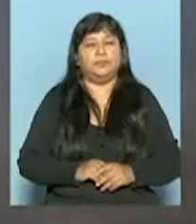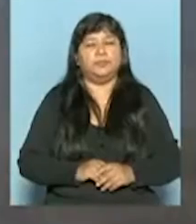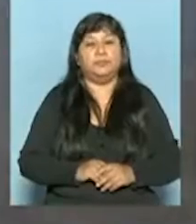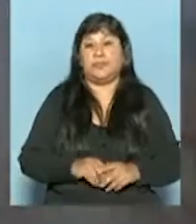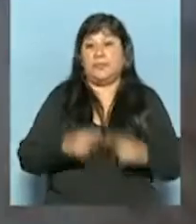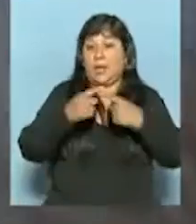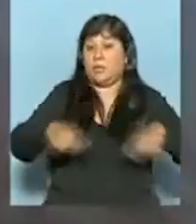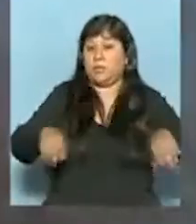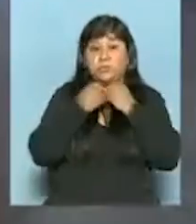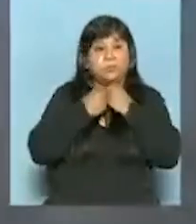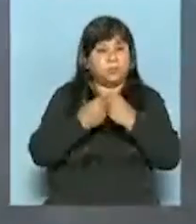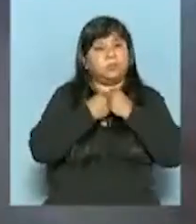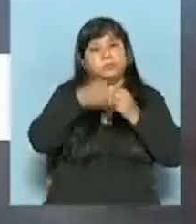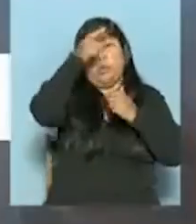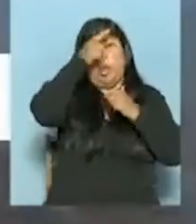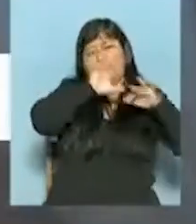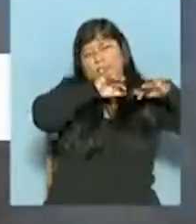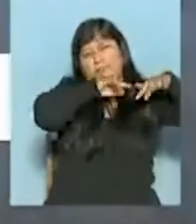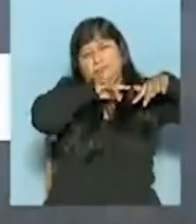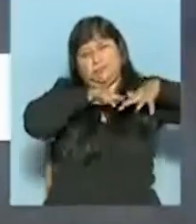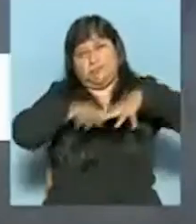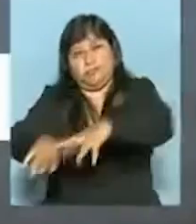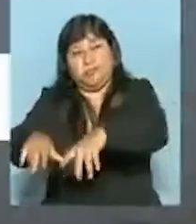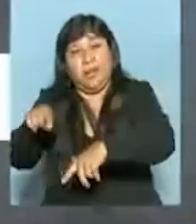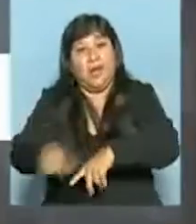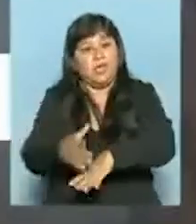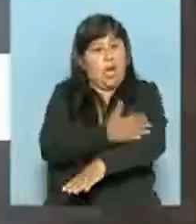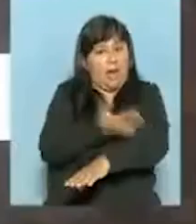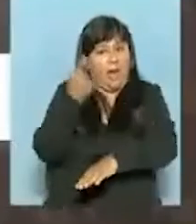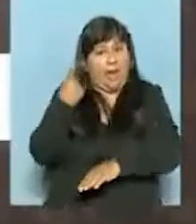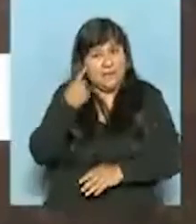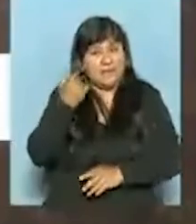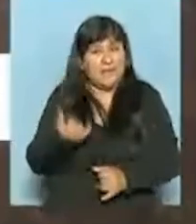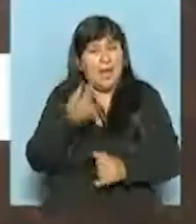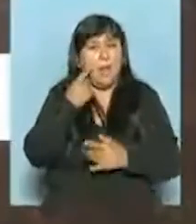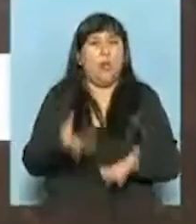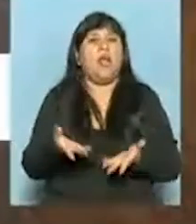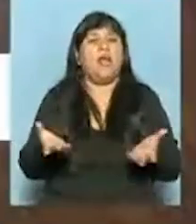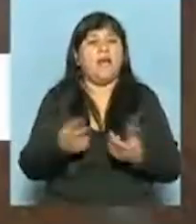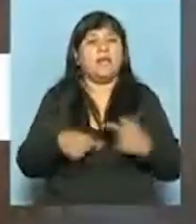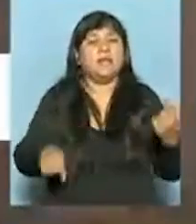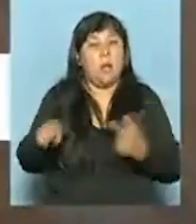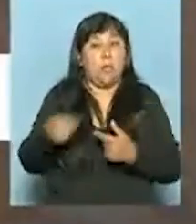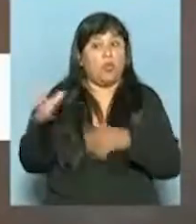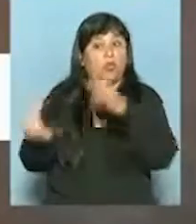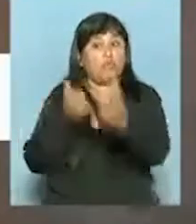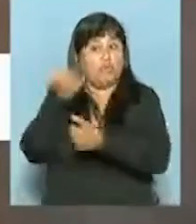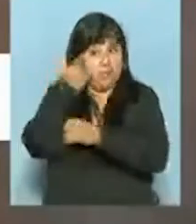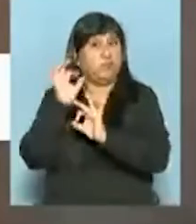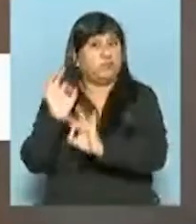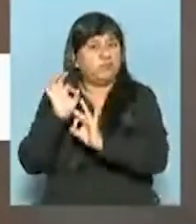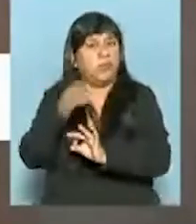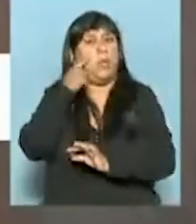Mega operativo en las últimas horas con resultados importantes también. Estamos hablando de hechos